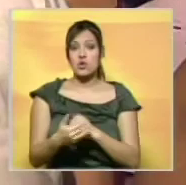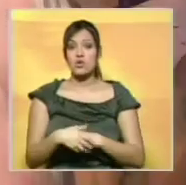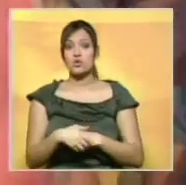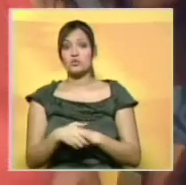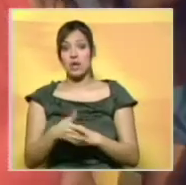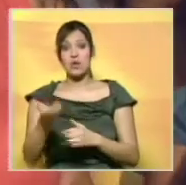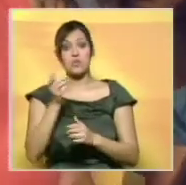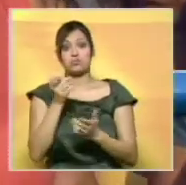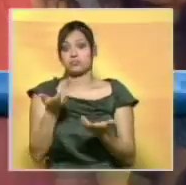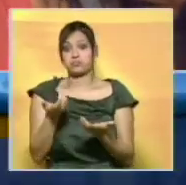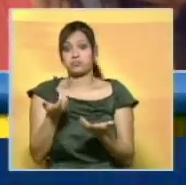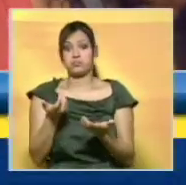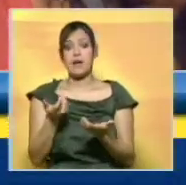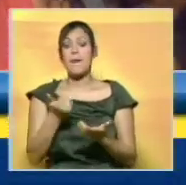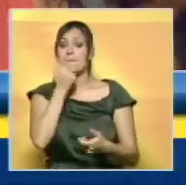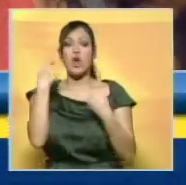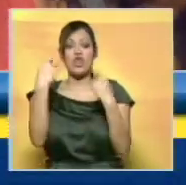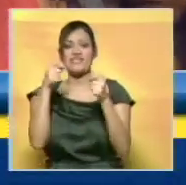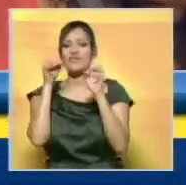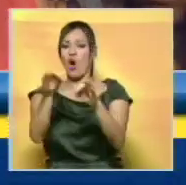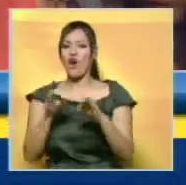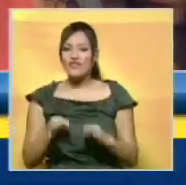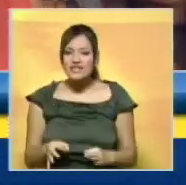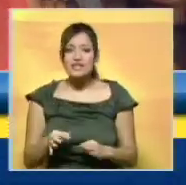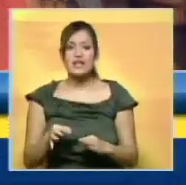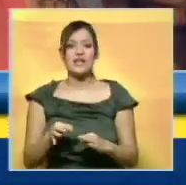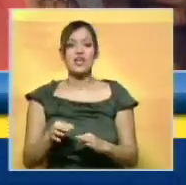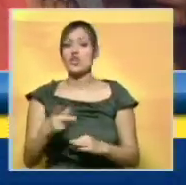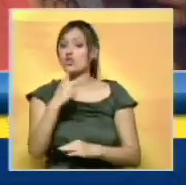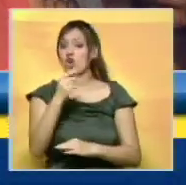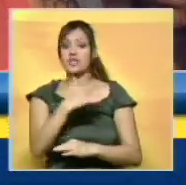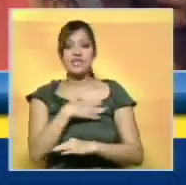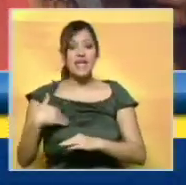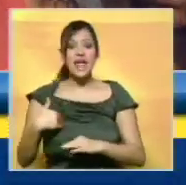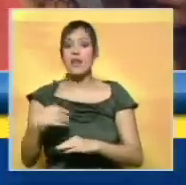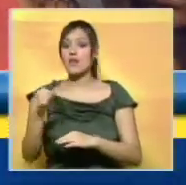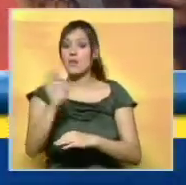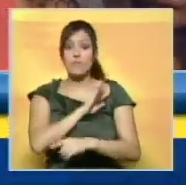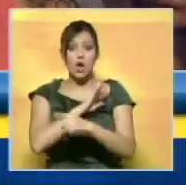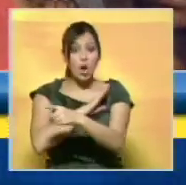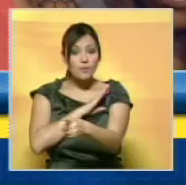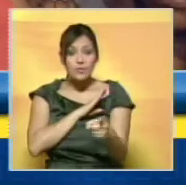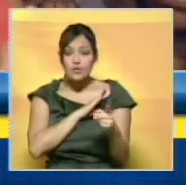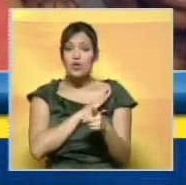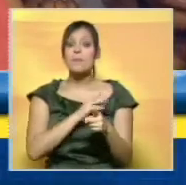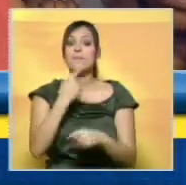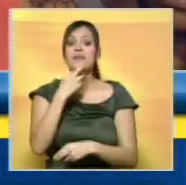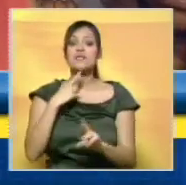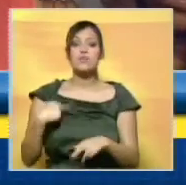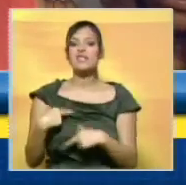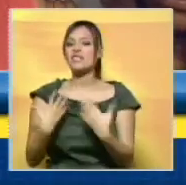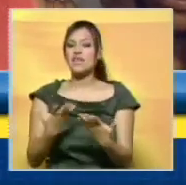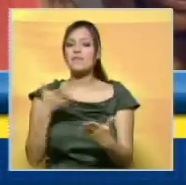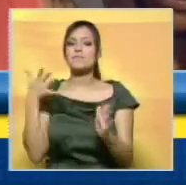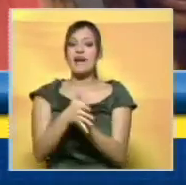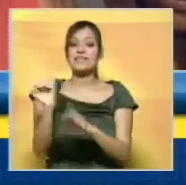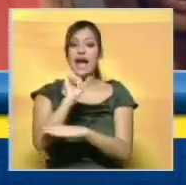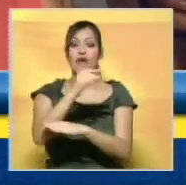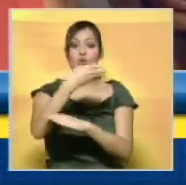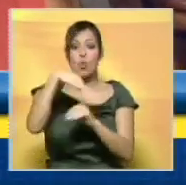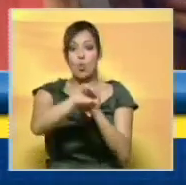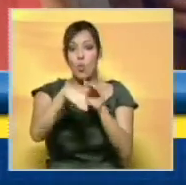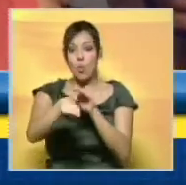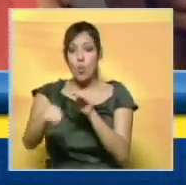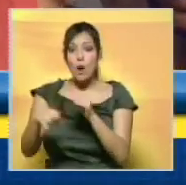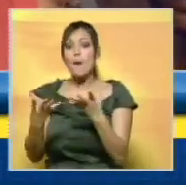de ojo. Estamos aquí en una protesta formal y no vamos a ceder nuestros espacios hasta que nosotros nos digan qué va a pasar con el estacionamiento, porque aquí